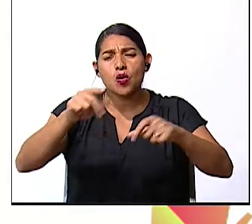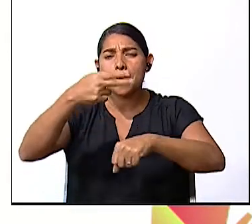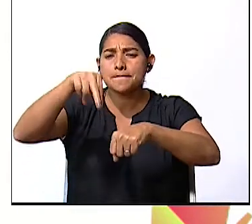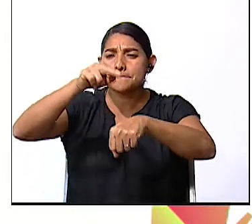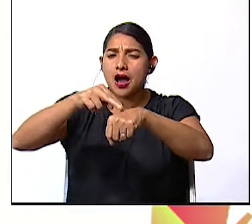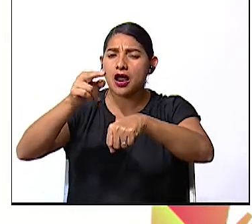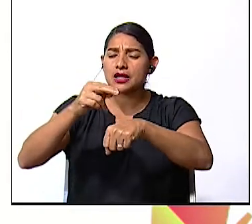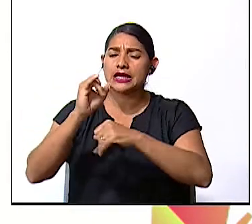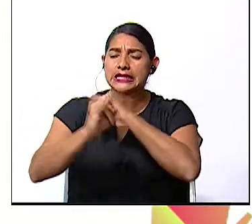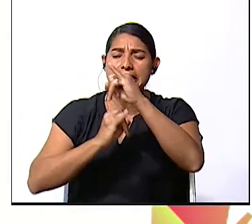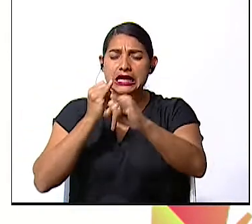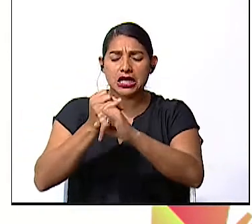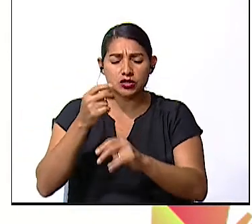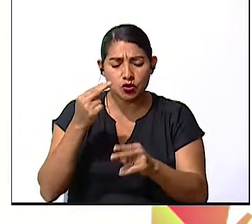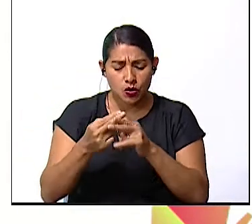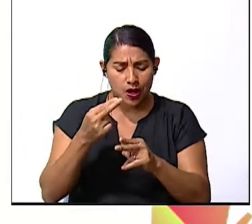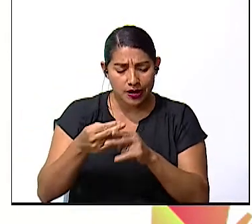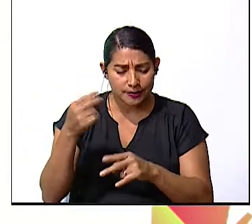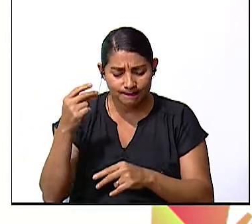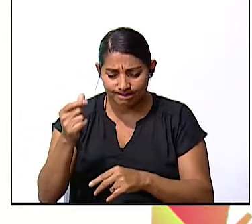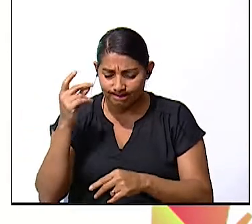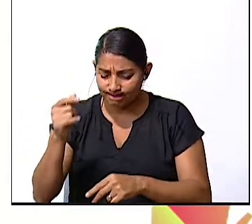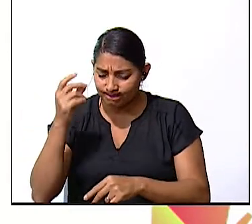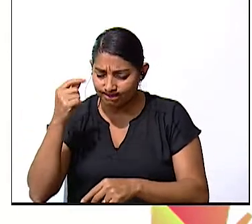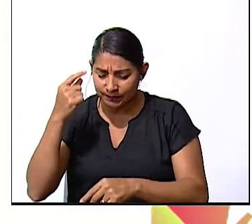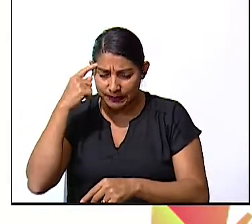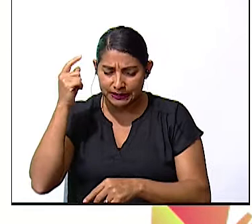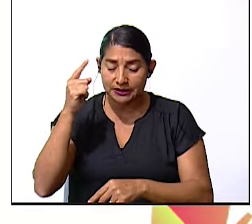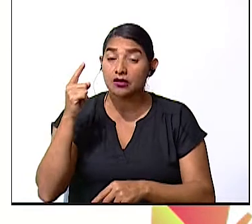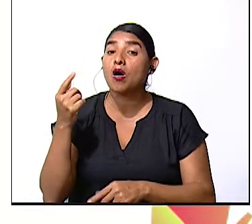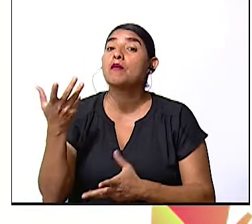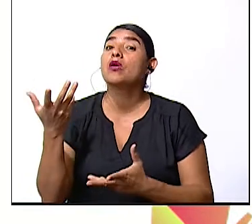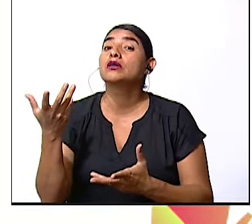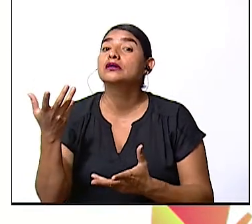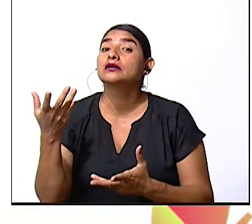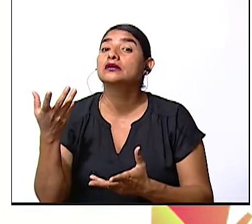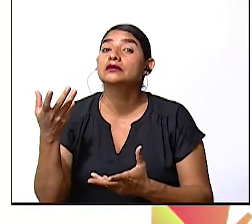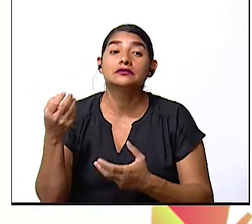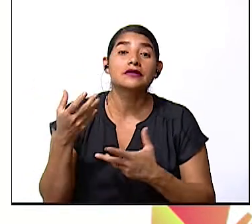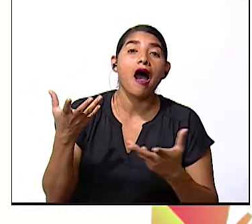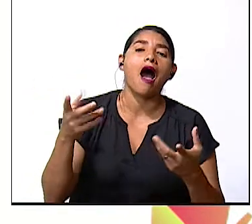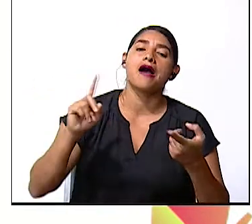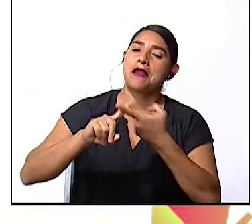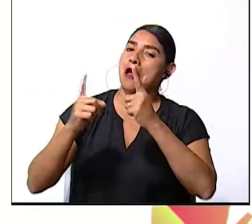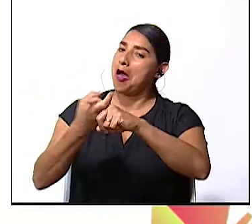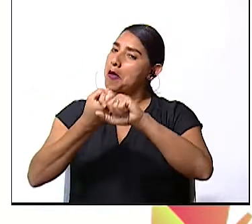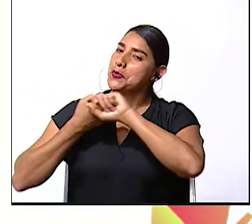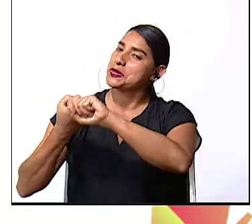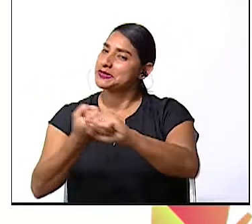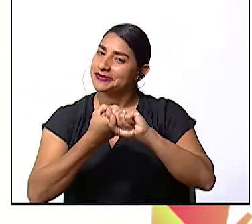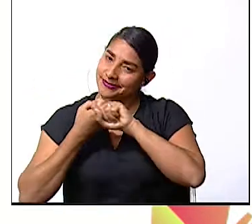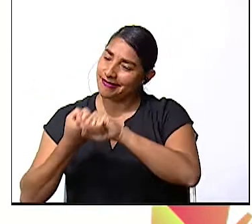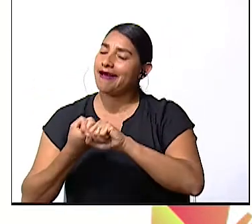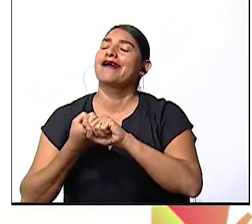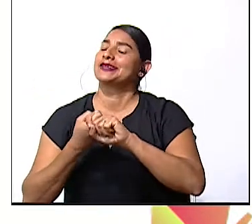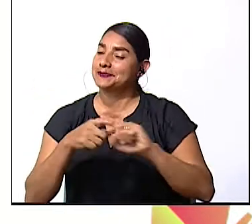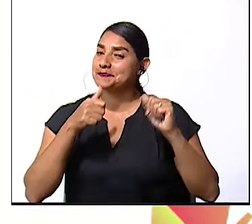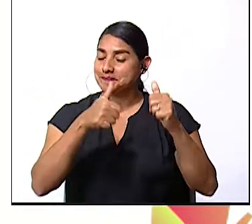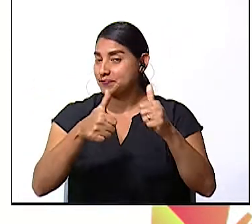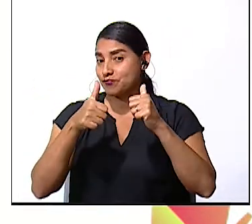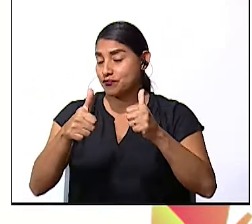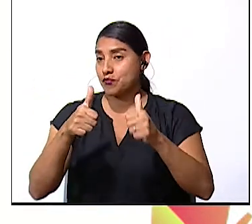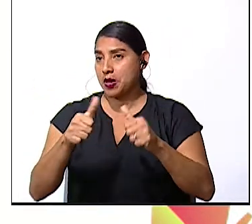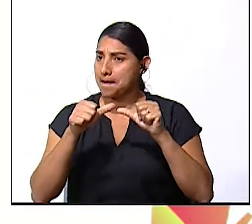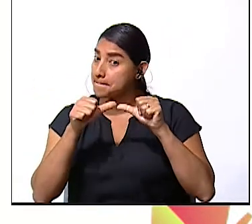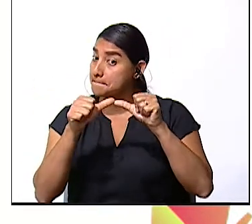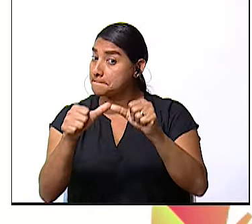parque internacional? Se llama la Amistad, muy bien.